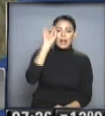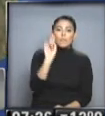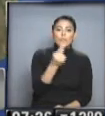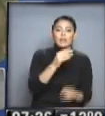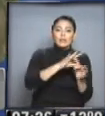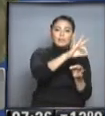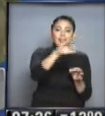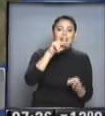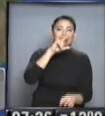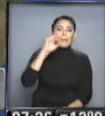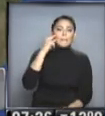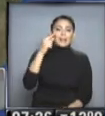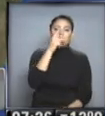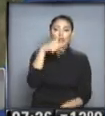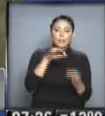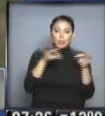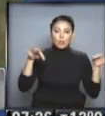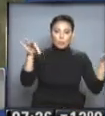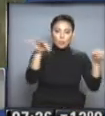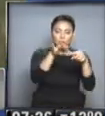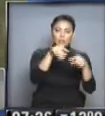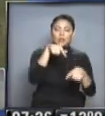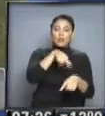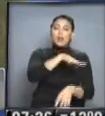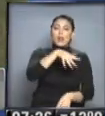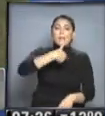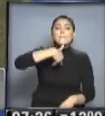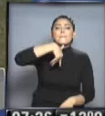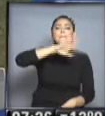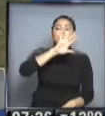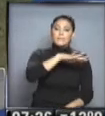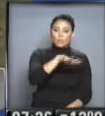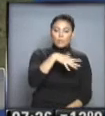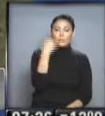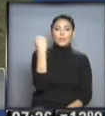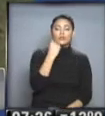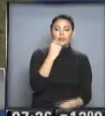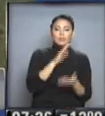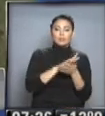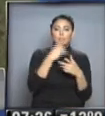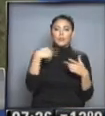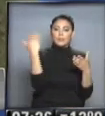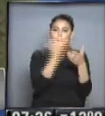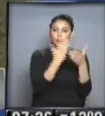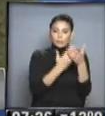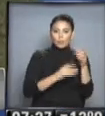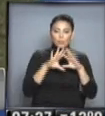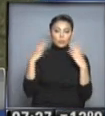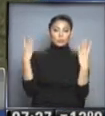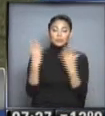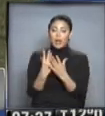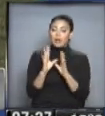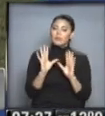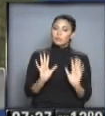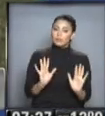30.000 kilómetros cuadrados, es considerada el mayor yacimiento de recursos no convencionales del mundo,